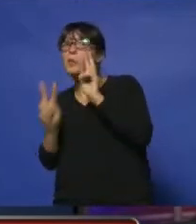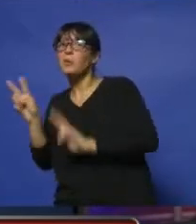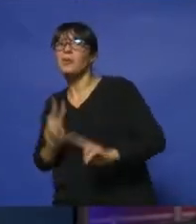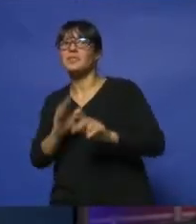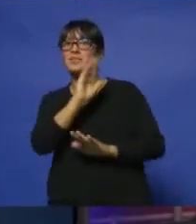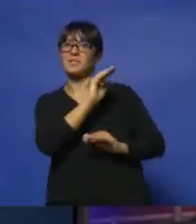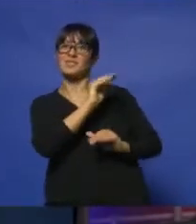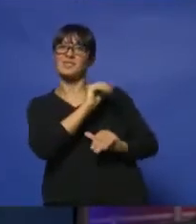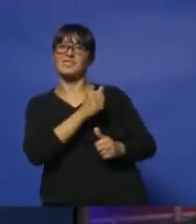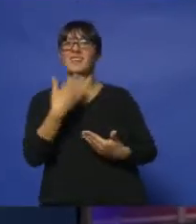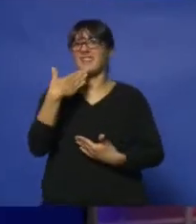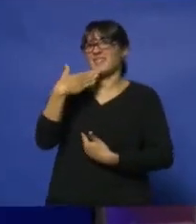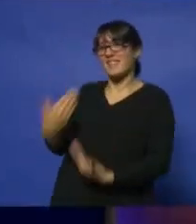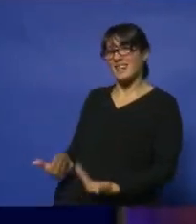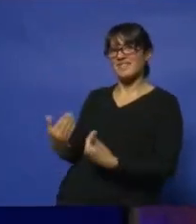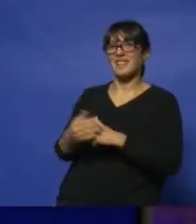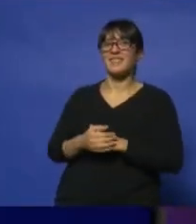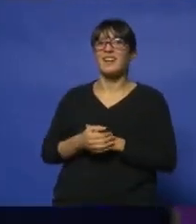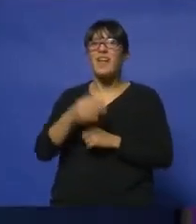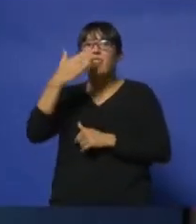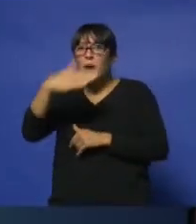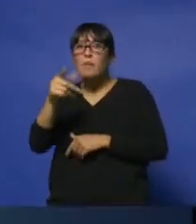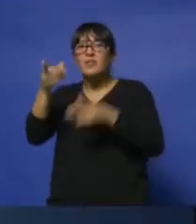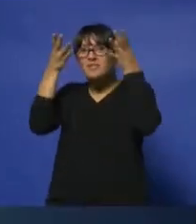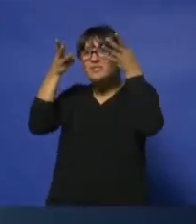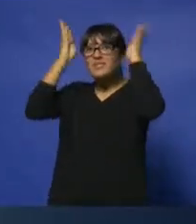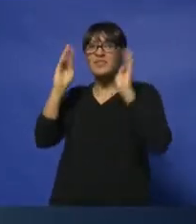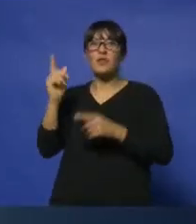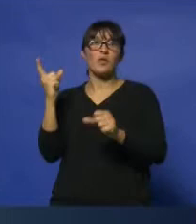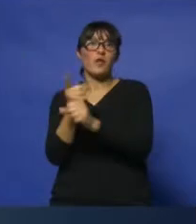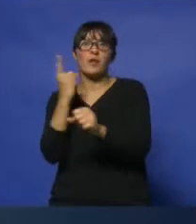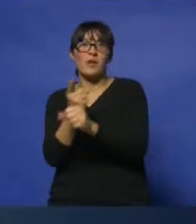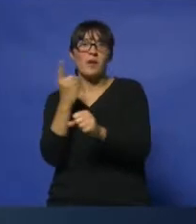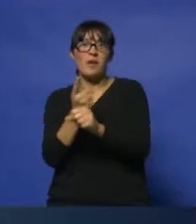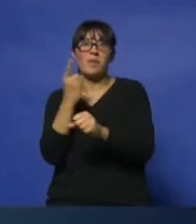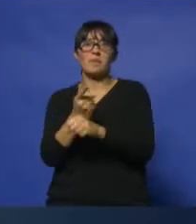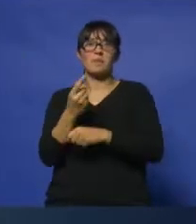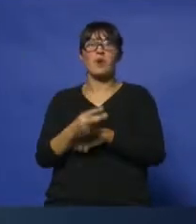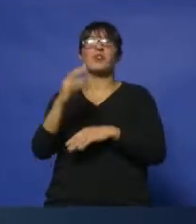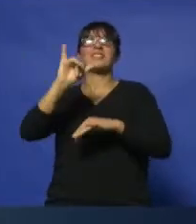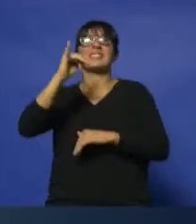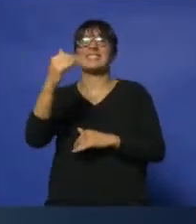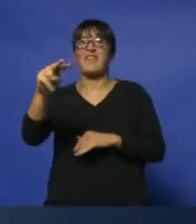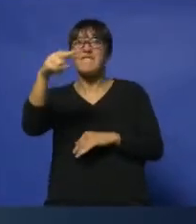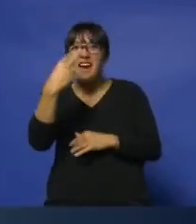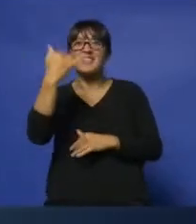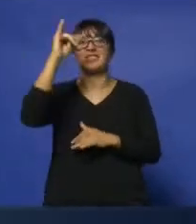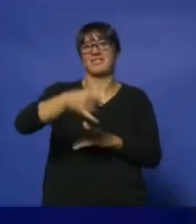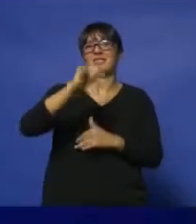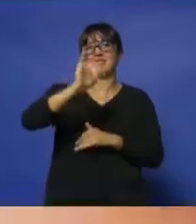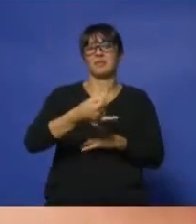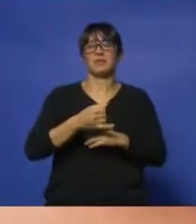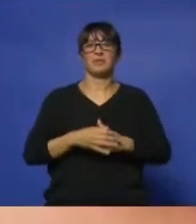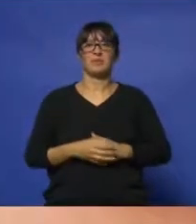luego. Muchas gracias, hasta luego. Ya viene Leonardo Pibuló, imperdible, con pensamiento crítico. Ojo con los sillones de Lula que se va a enojar, no se los